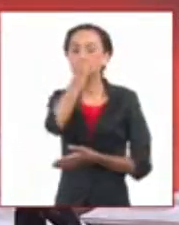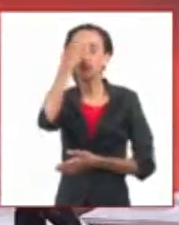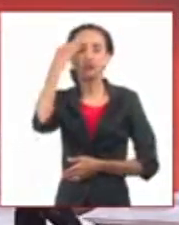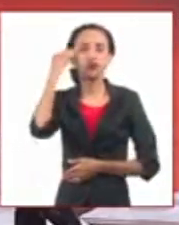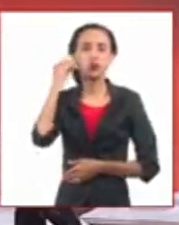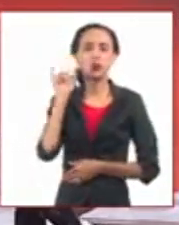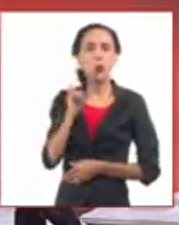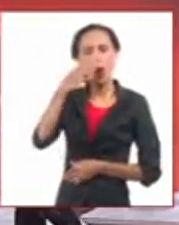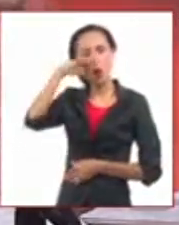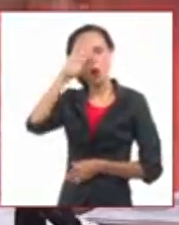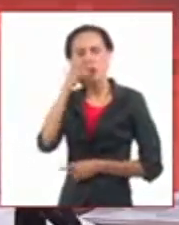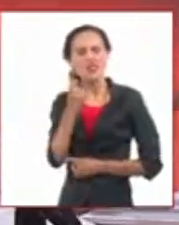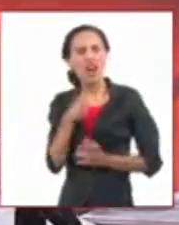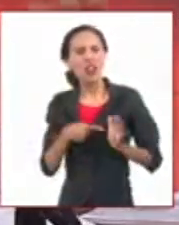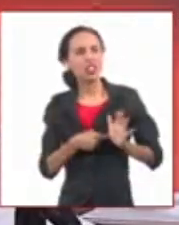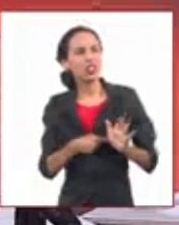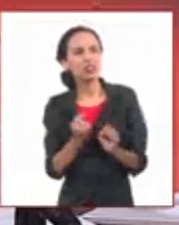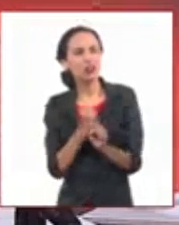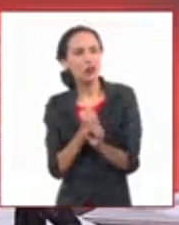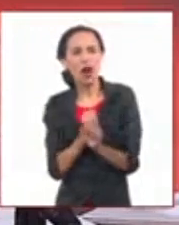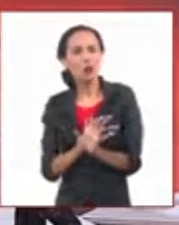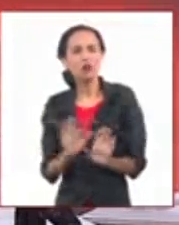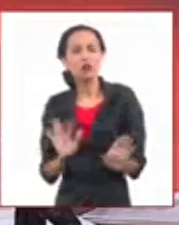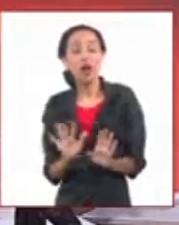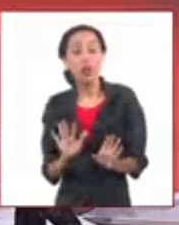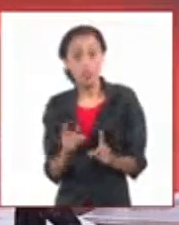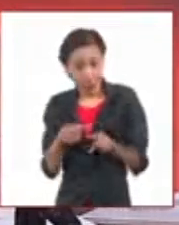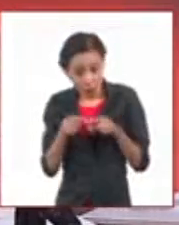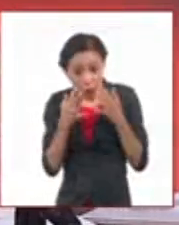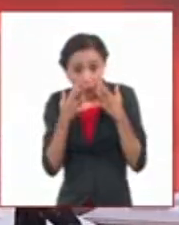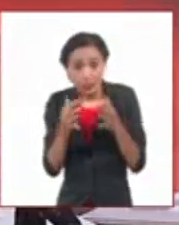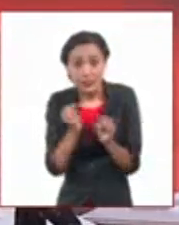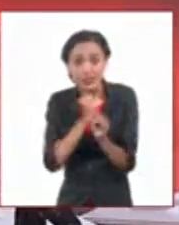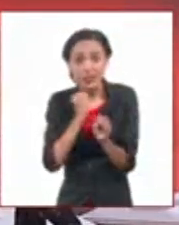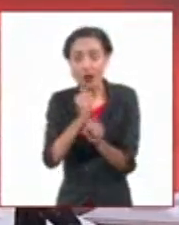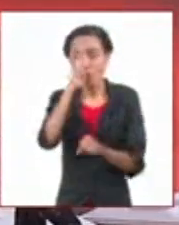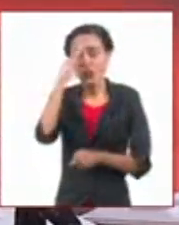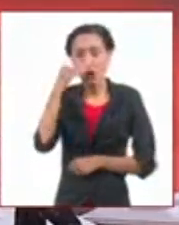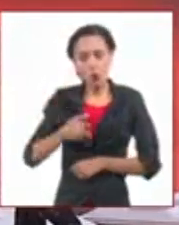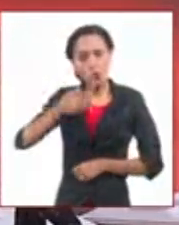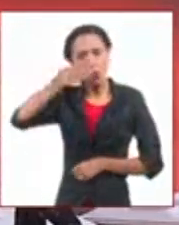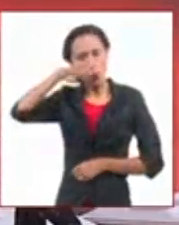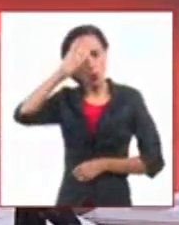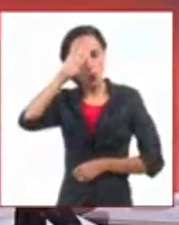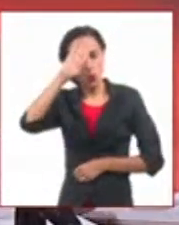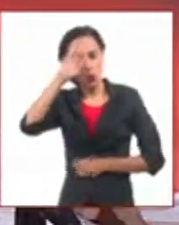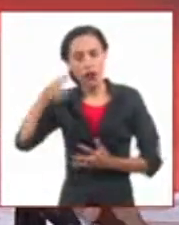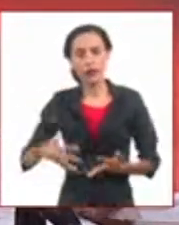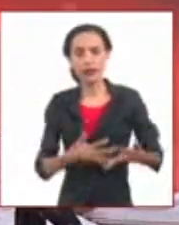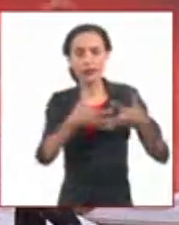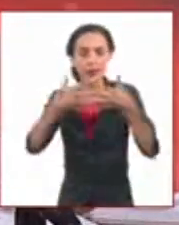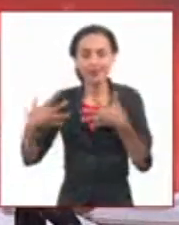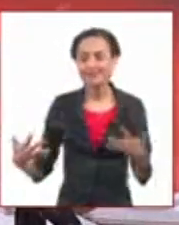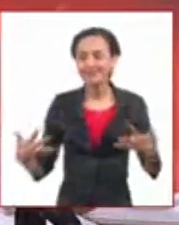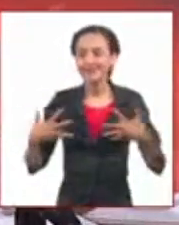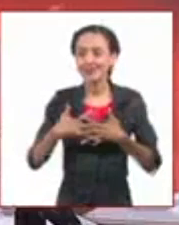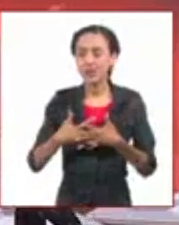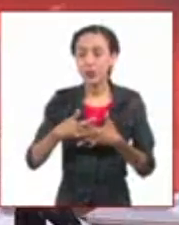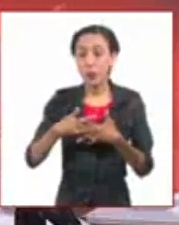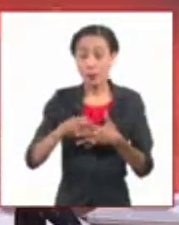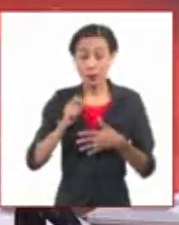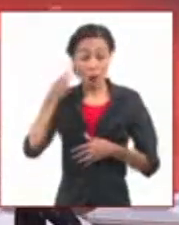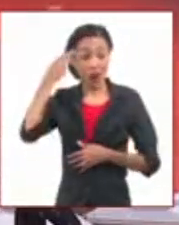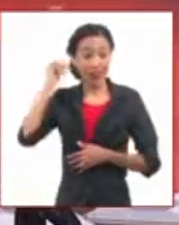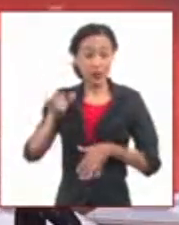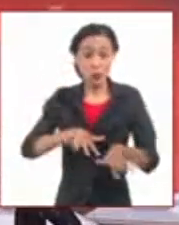su trabajo en función de un tema tan noble como la salud donde por ejemplo cuba y eeuu colaboraron en haití después del terremoto de enero